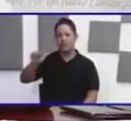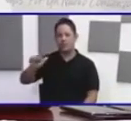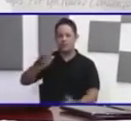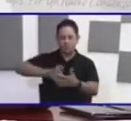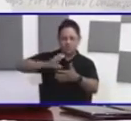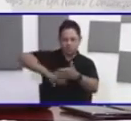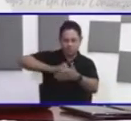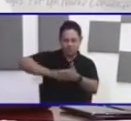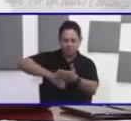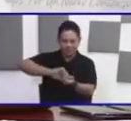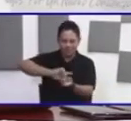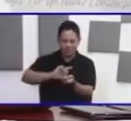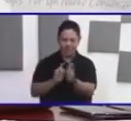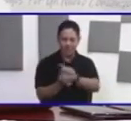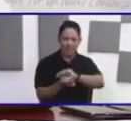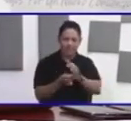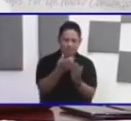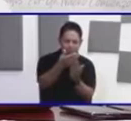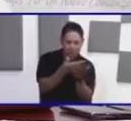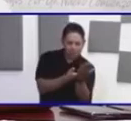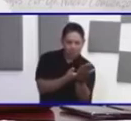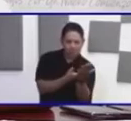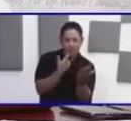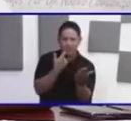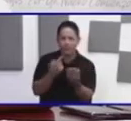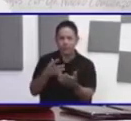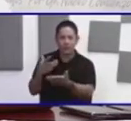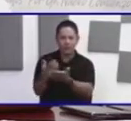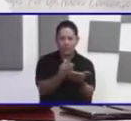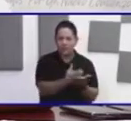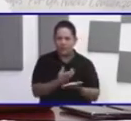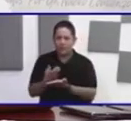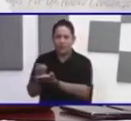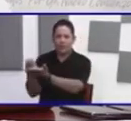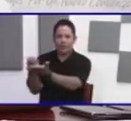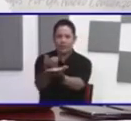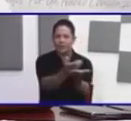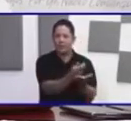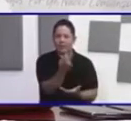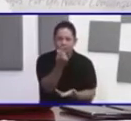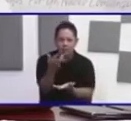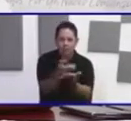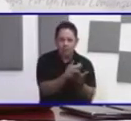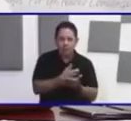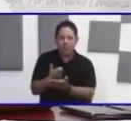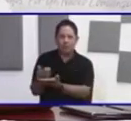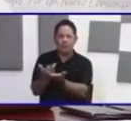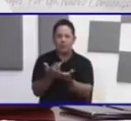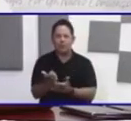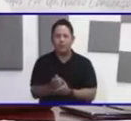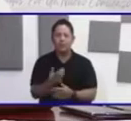Secretaría de Hacienda, sobre todo con el tema de los recursos de regalías, recursos que son, pues desde luego, por ser una fuente